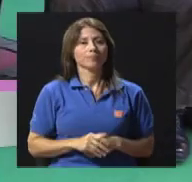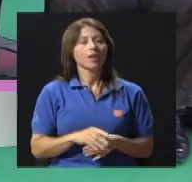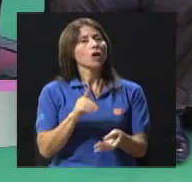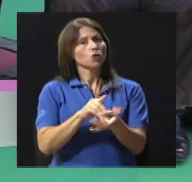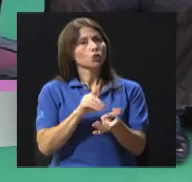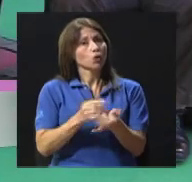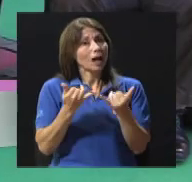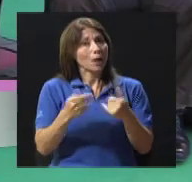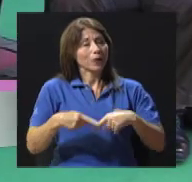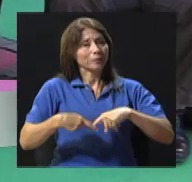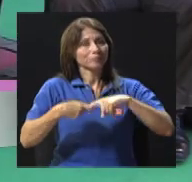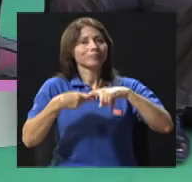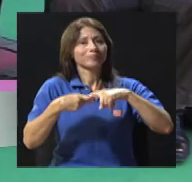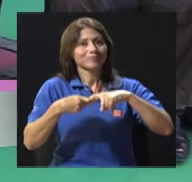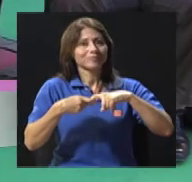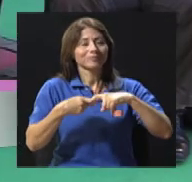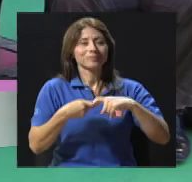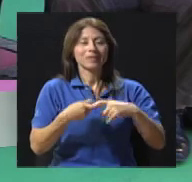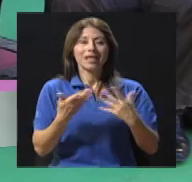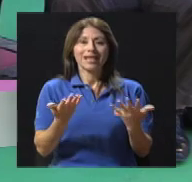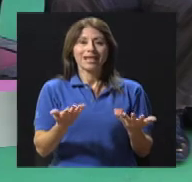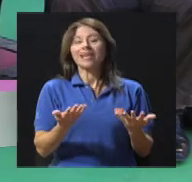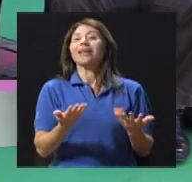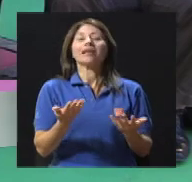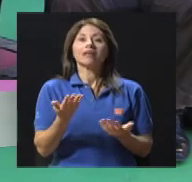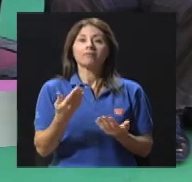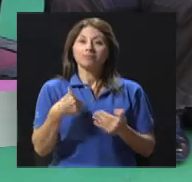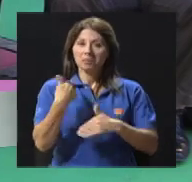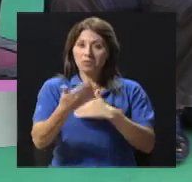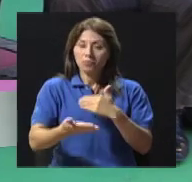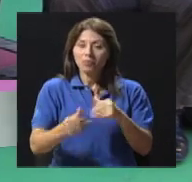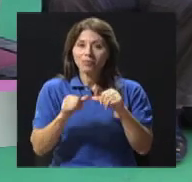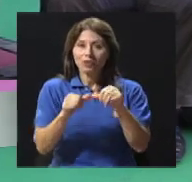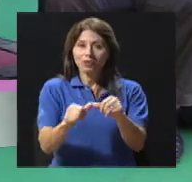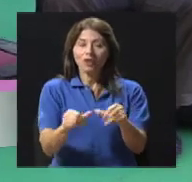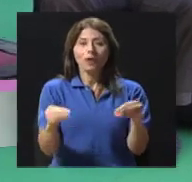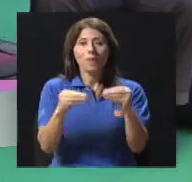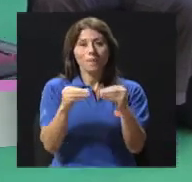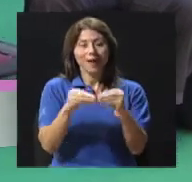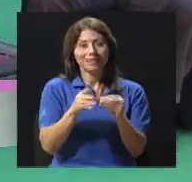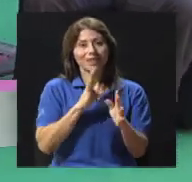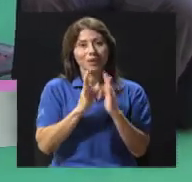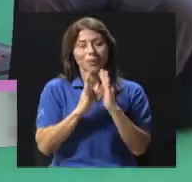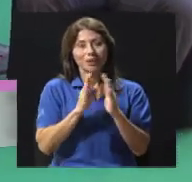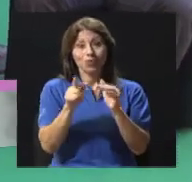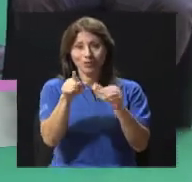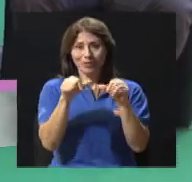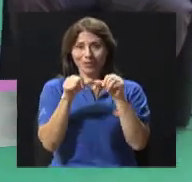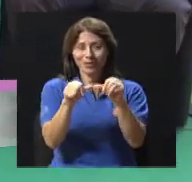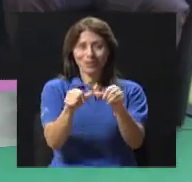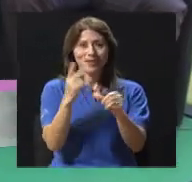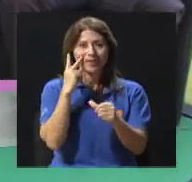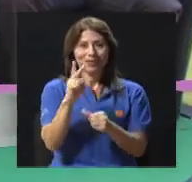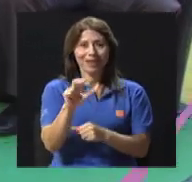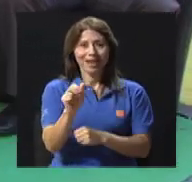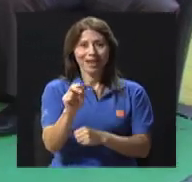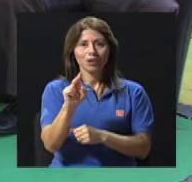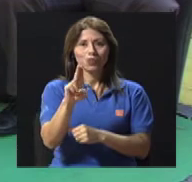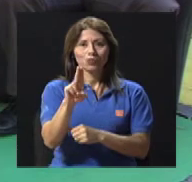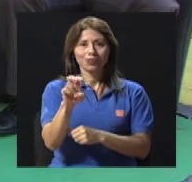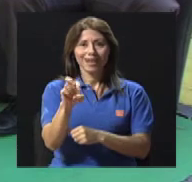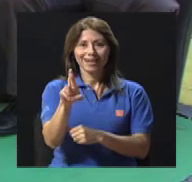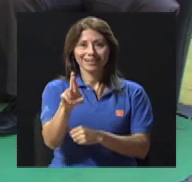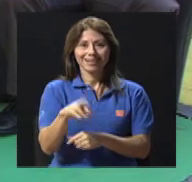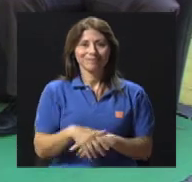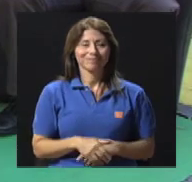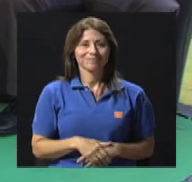vamos a realizar una primera pausa en esta conversación, Saúl, claro. Y doctor Adolfo Ortiz, para luego regresar con más de esta conversación. Quédese con la